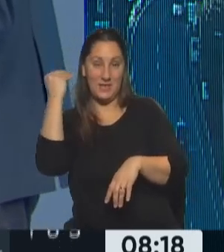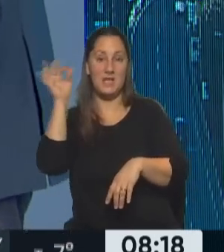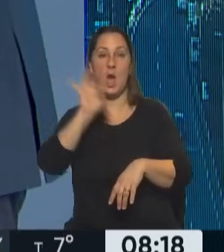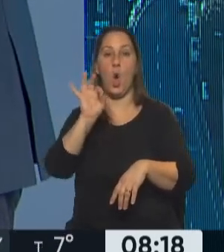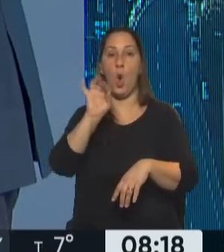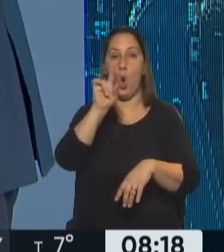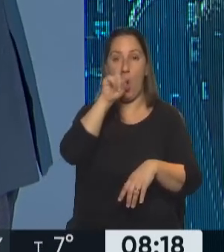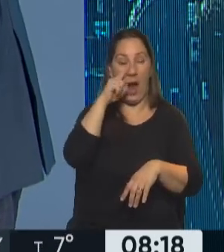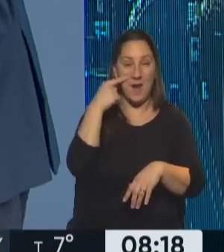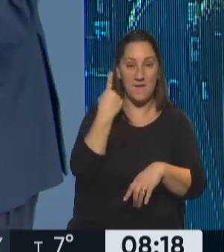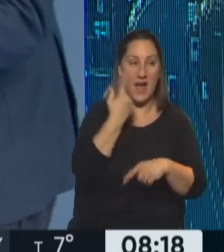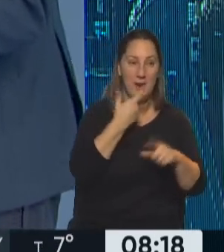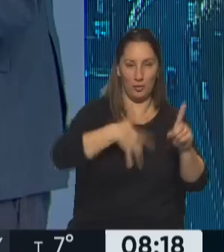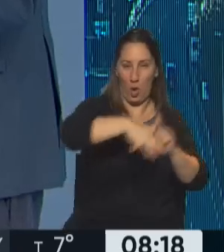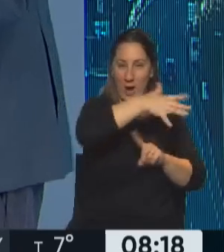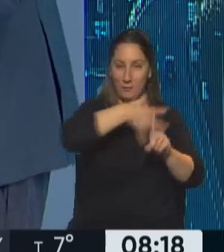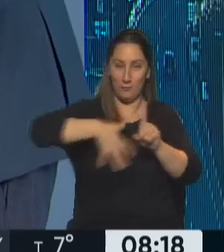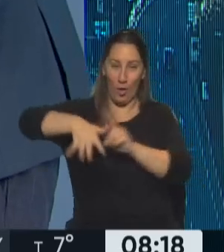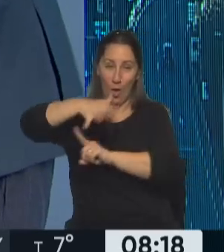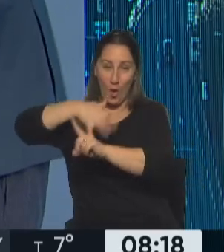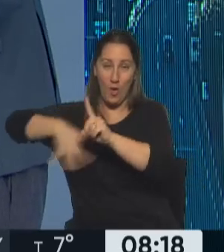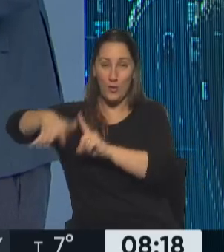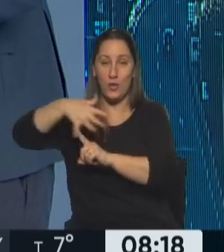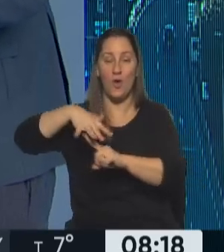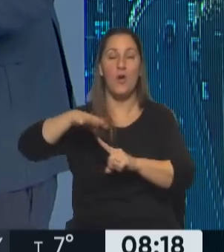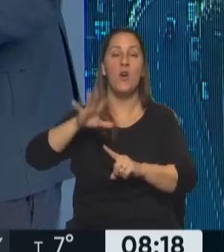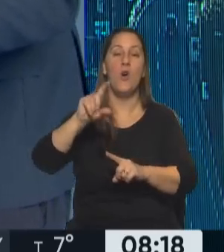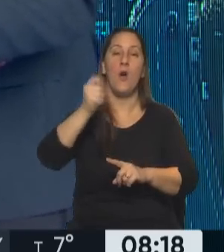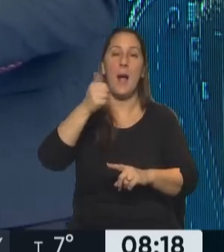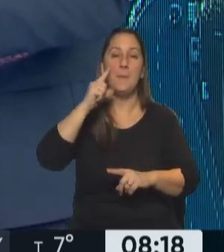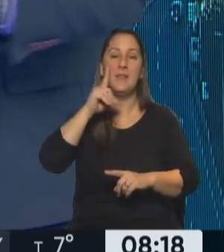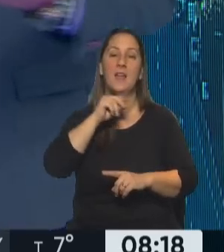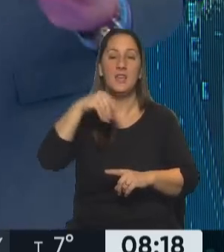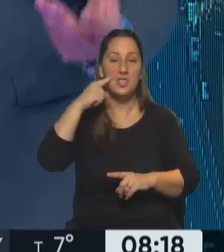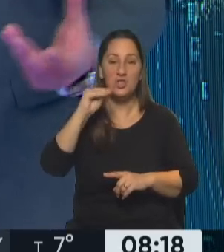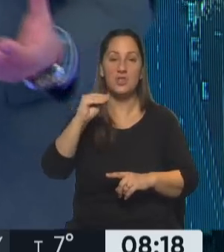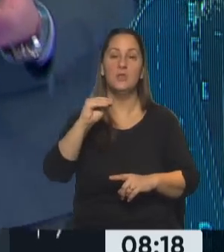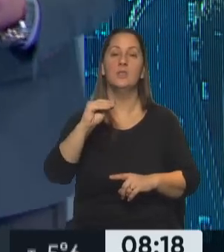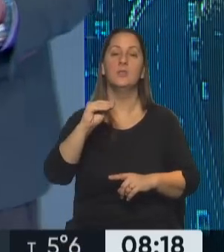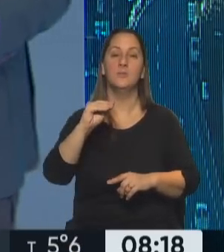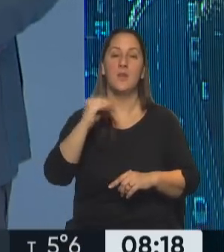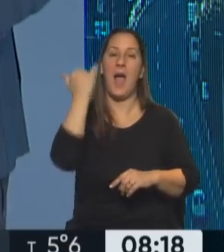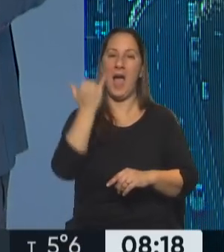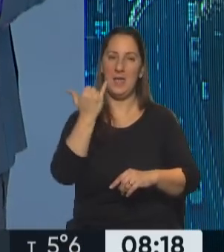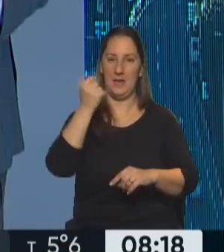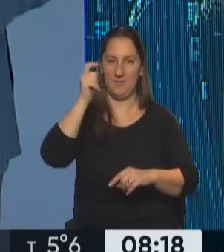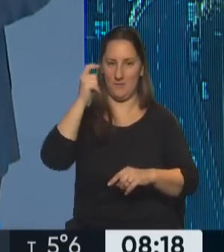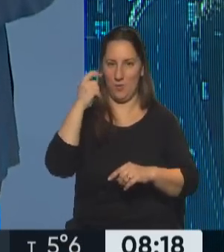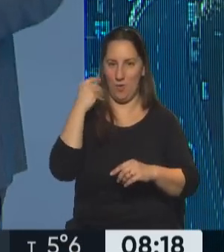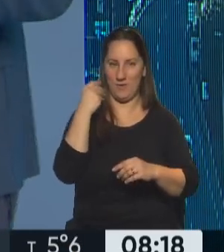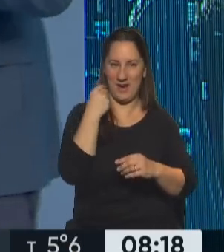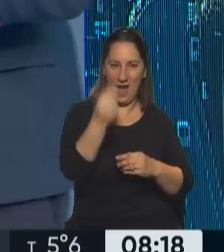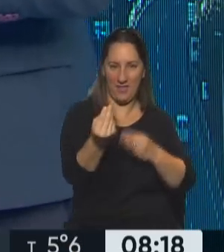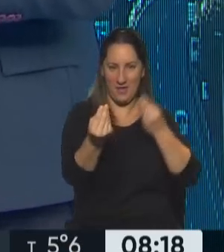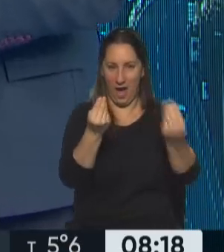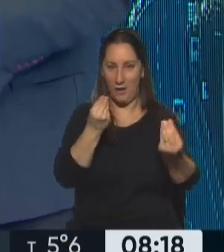propio presidente de la Nación, que lo dijo en alguna oportunidad, o hasta del propio Coqui Capitanich. Hay muchos actores que estarían